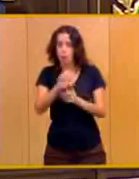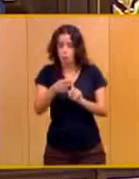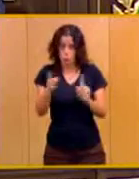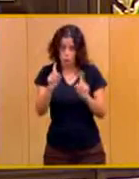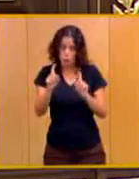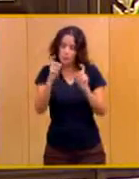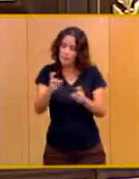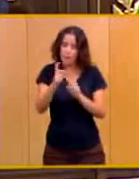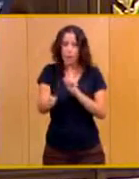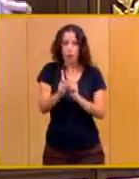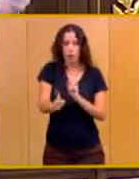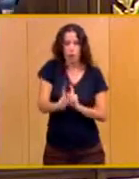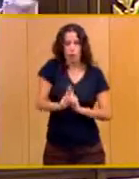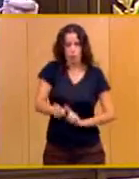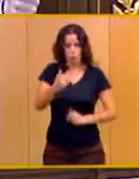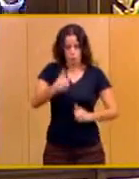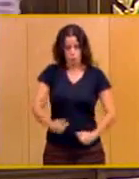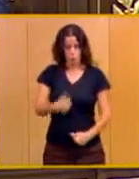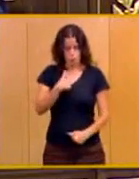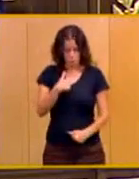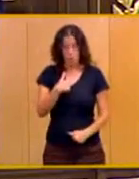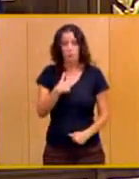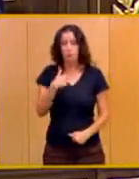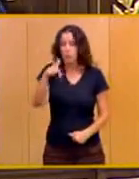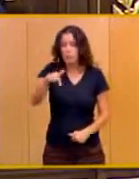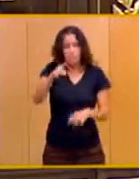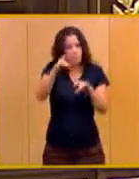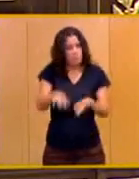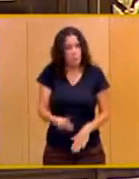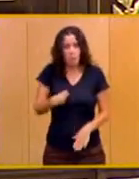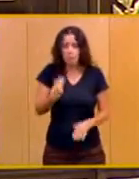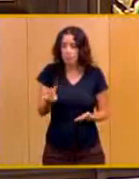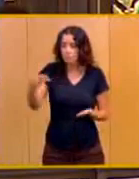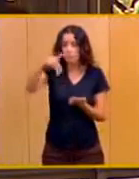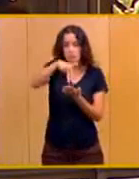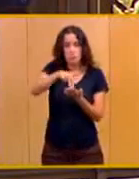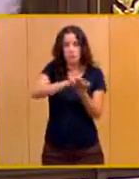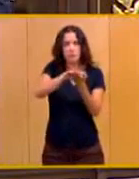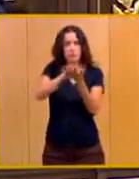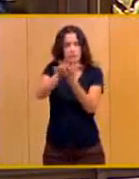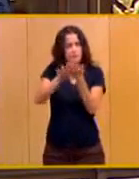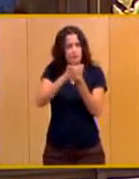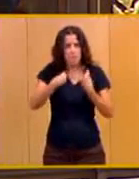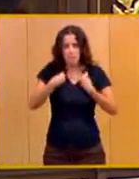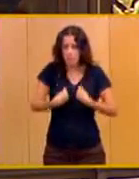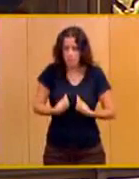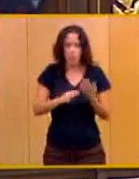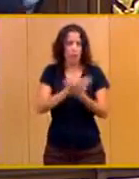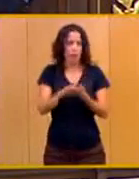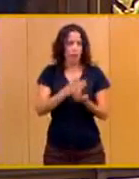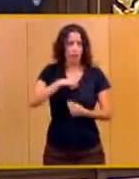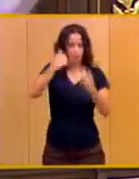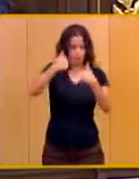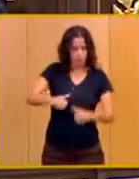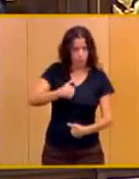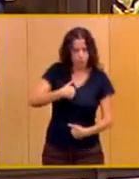Hoy ha hecho lo mismo. Ha subido aquí y ha dicho exactamente lo mismo. Ha hablado de mí, no ha dicho una